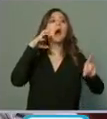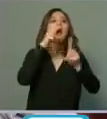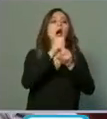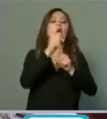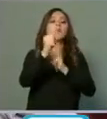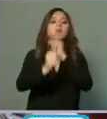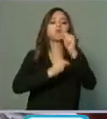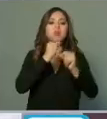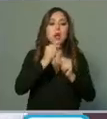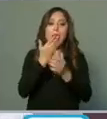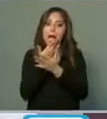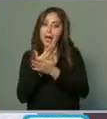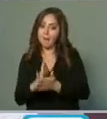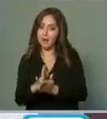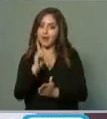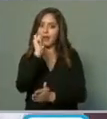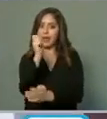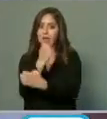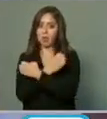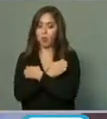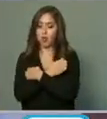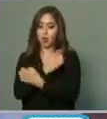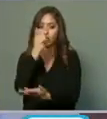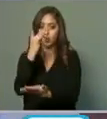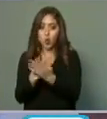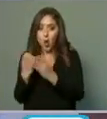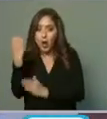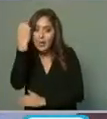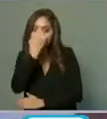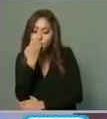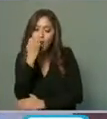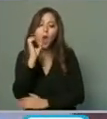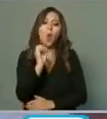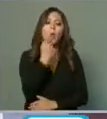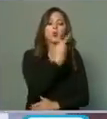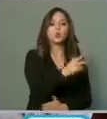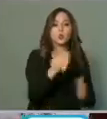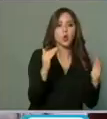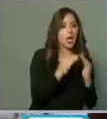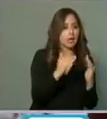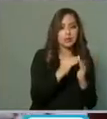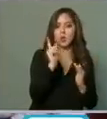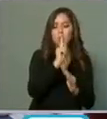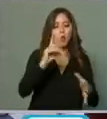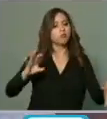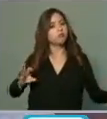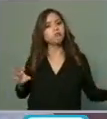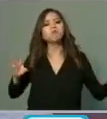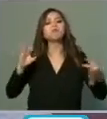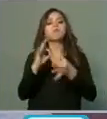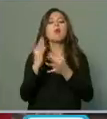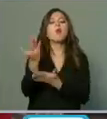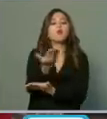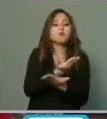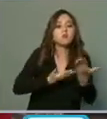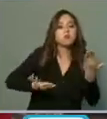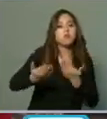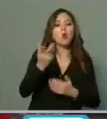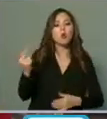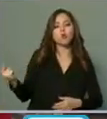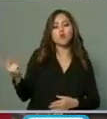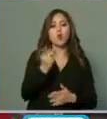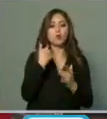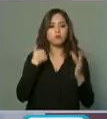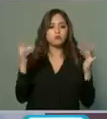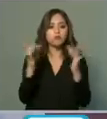que también la educación no solamente es en la escuela y no solamente es en la casa, ¿no? Que también hay que complementarla, que de cierta forma tenemos que estar en contacto